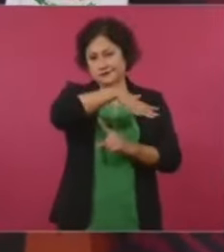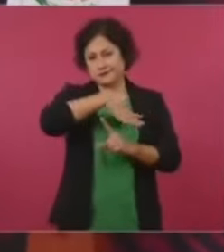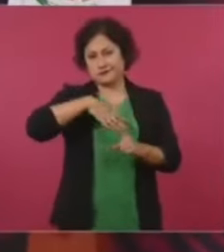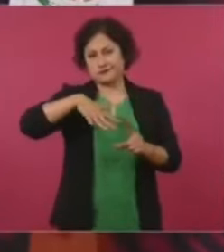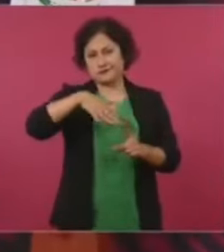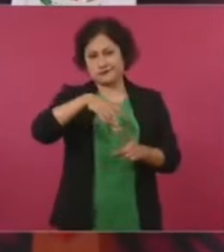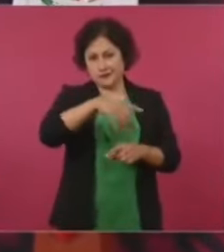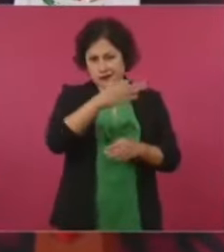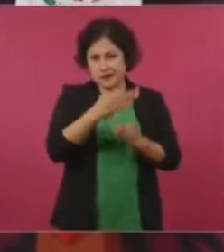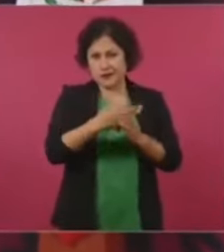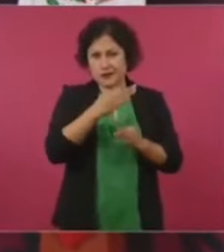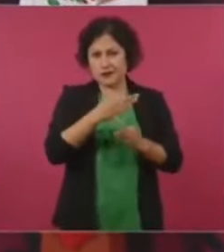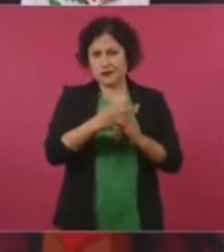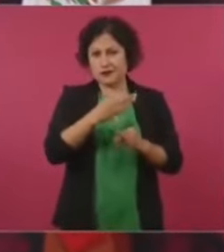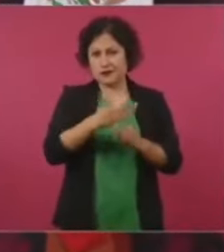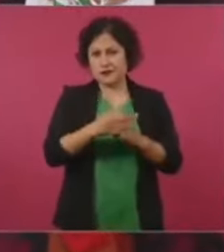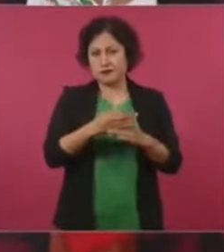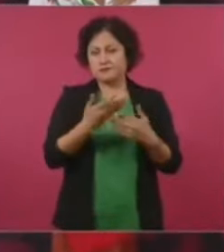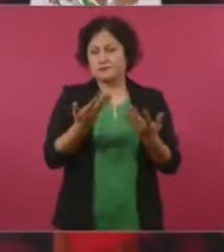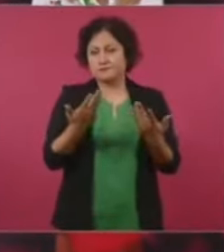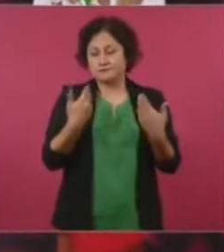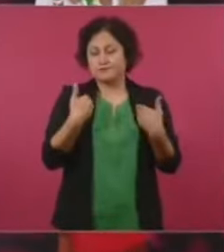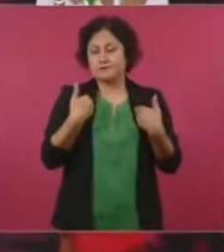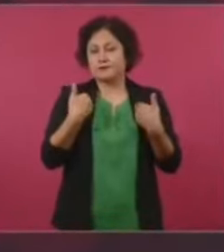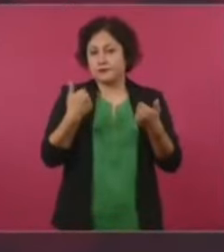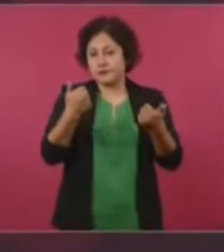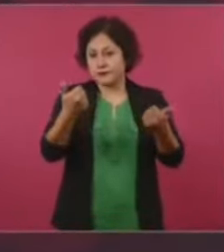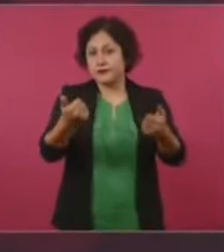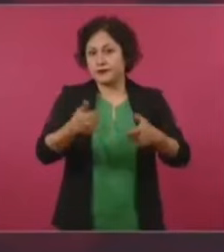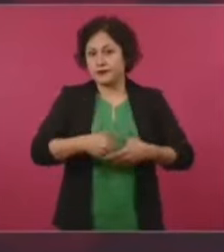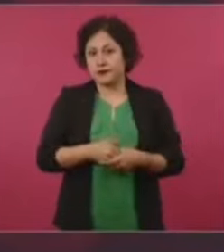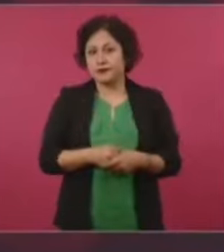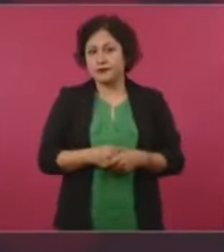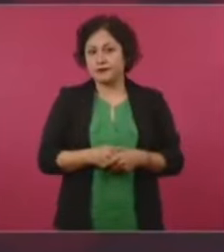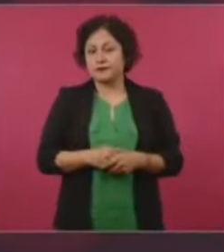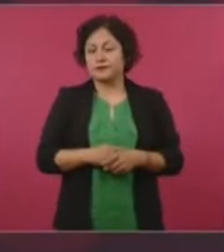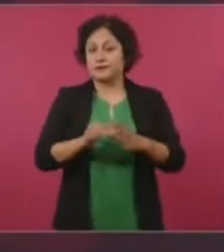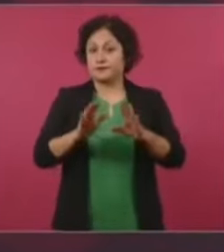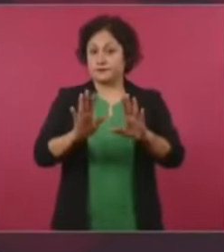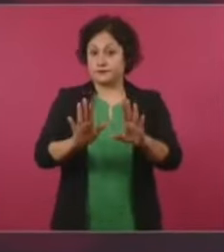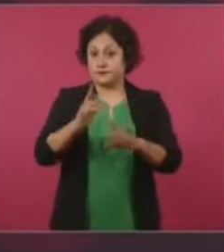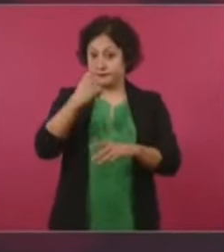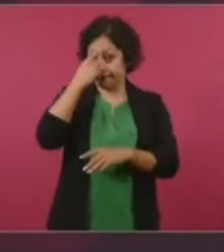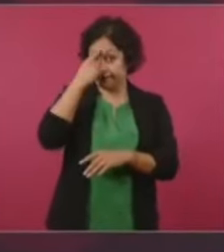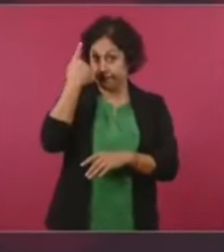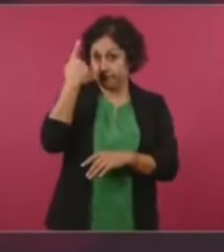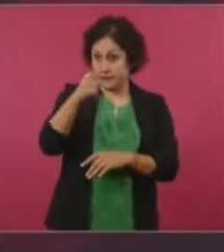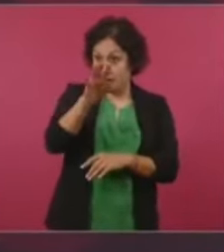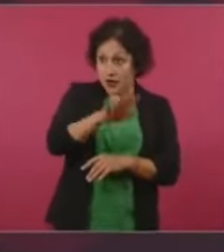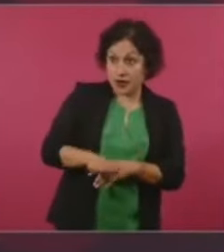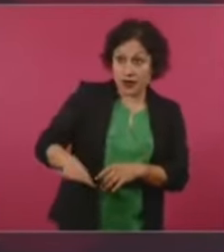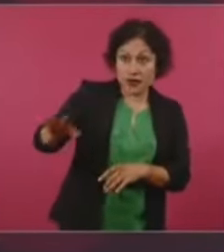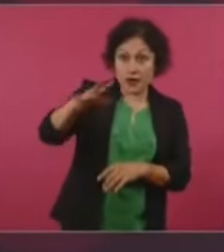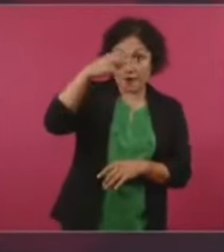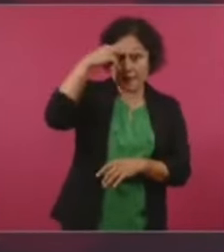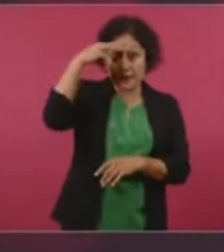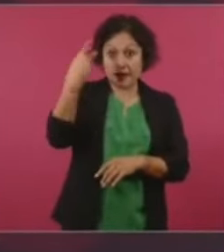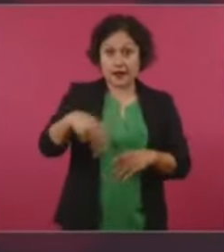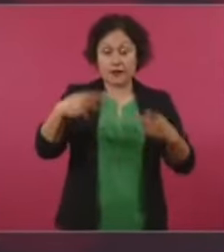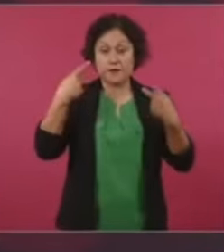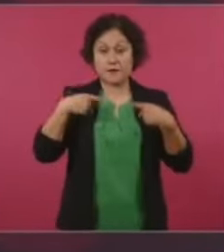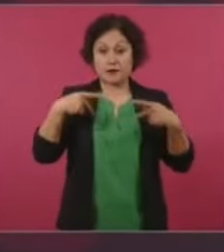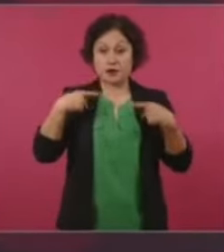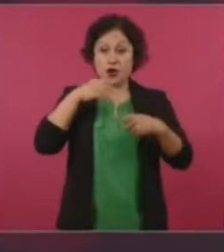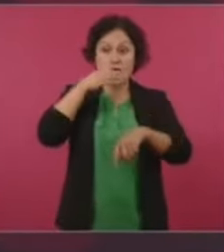fundamental mantener un diálogo respetuoso y constructivo para abordar estas diferencias. En este caso, el presidente López